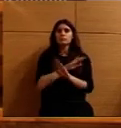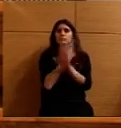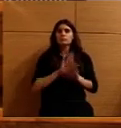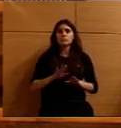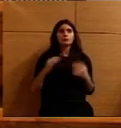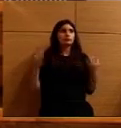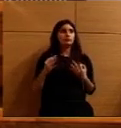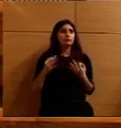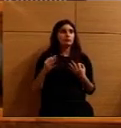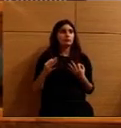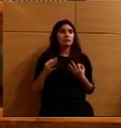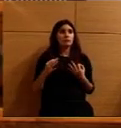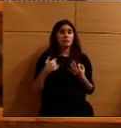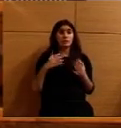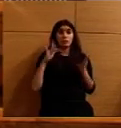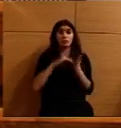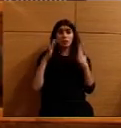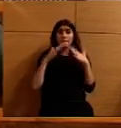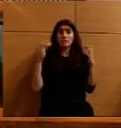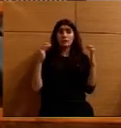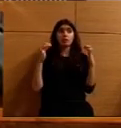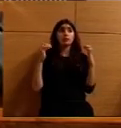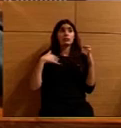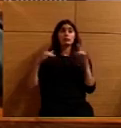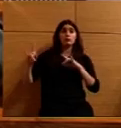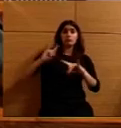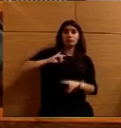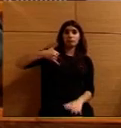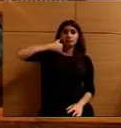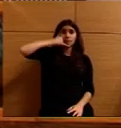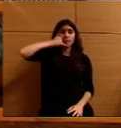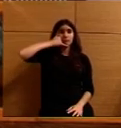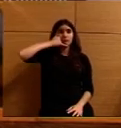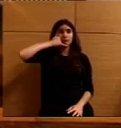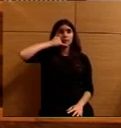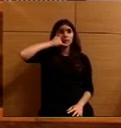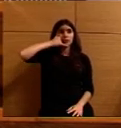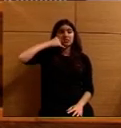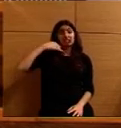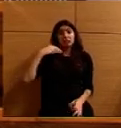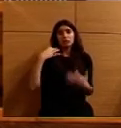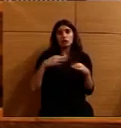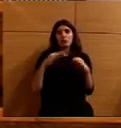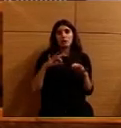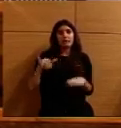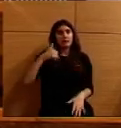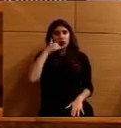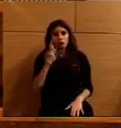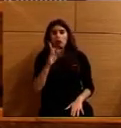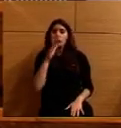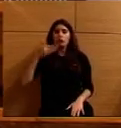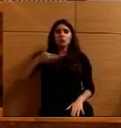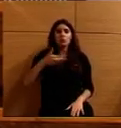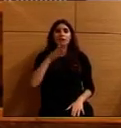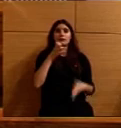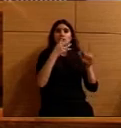último, mientras estábamos en el pleno, he recibido una llamada que normalmente no suelo coger,